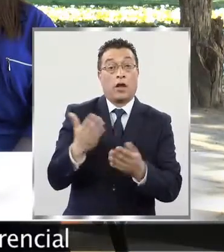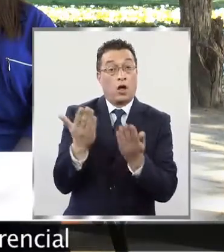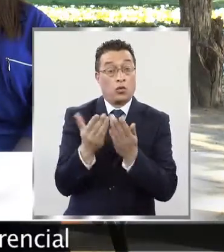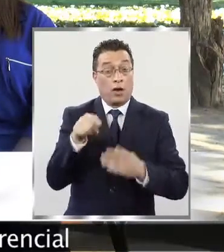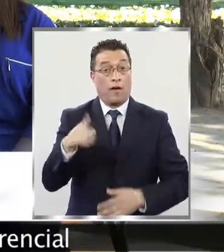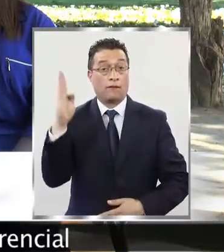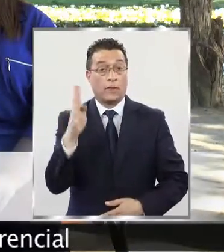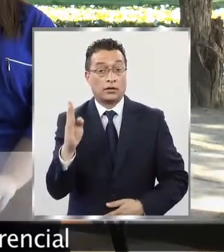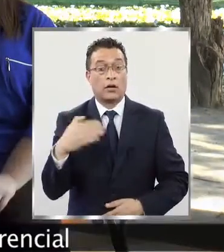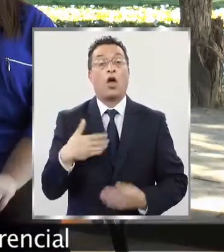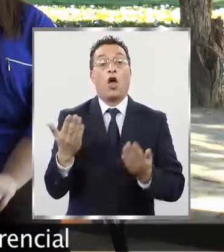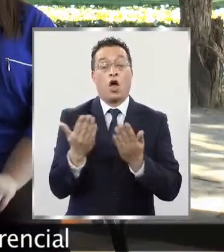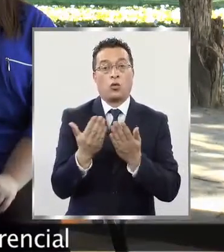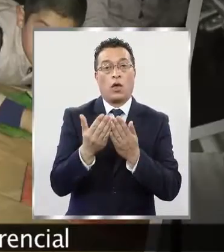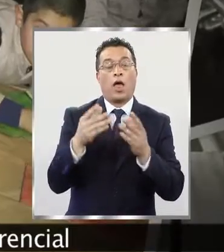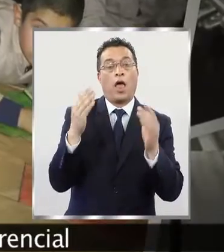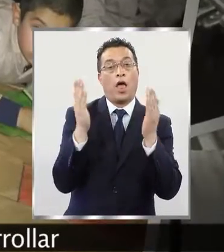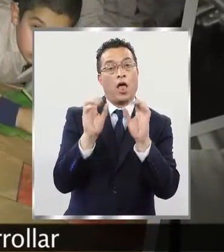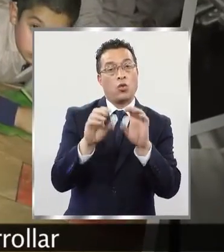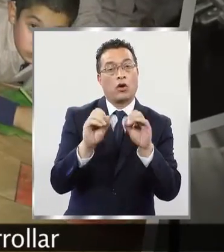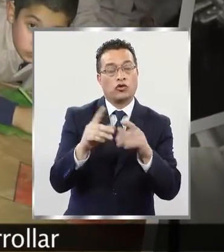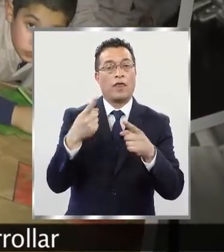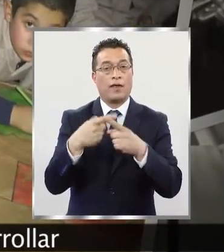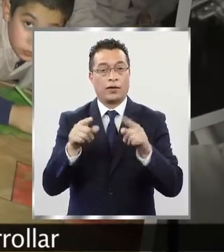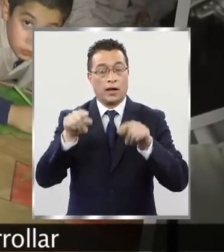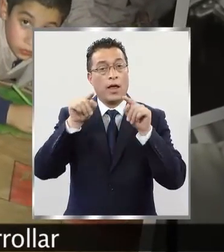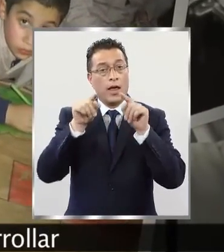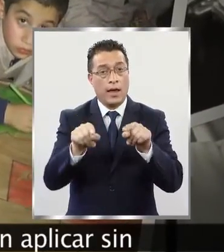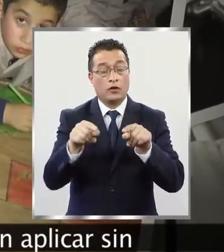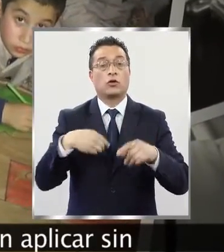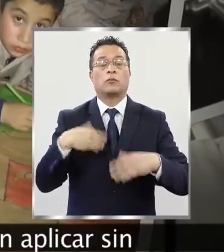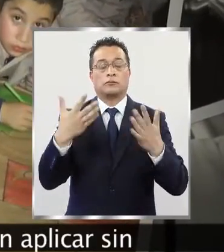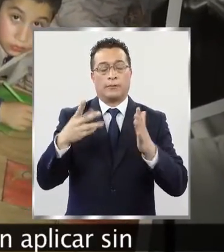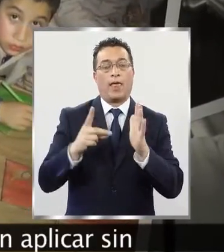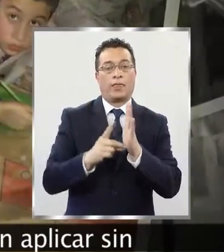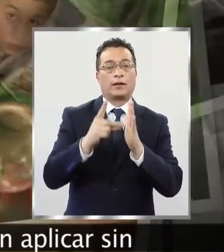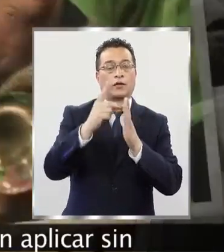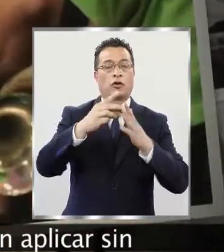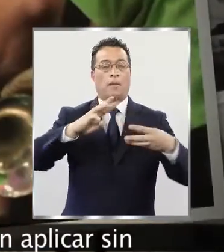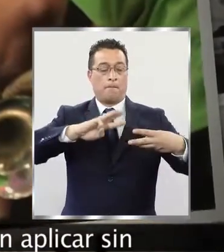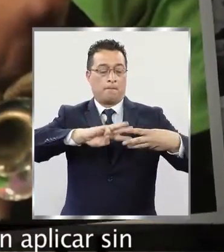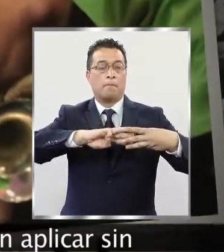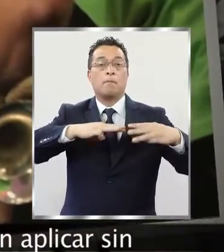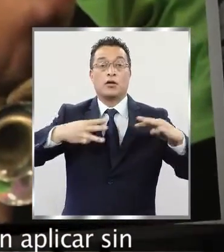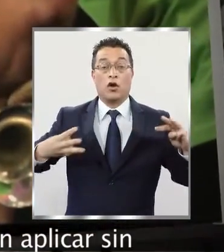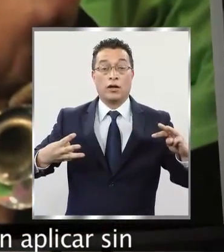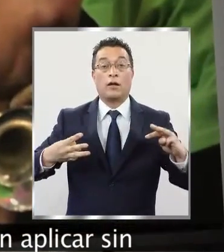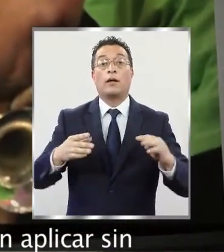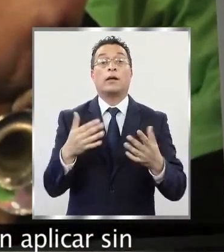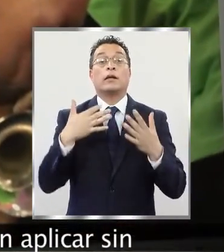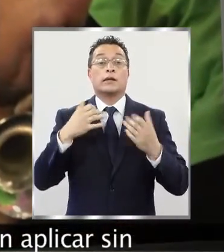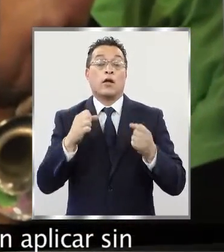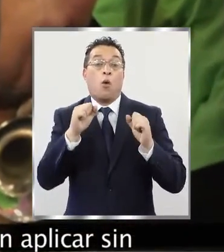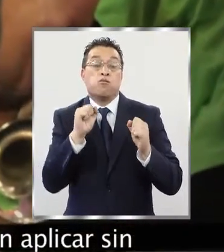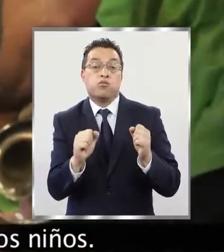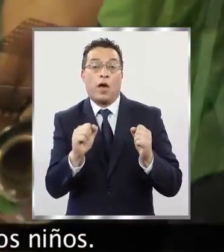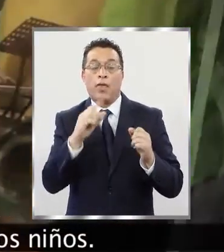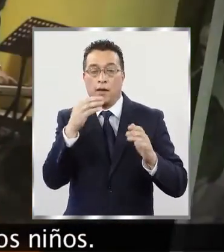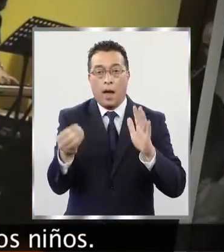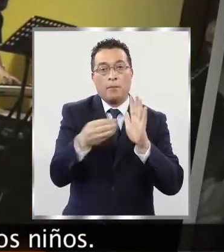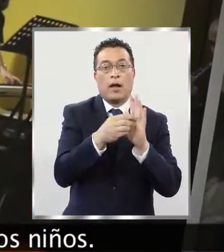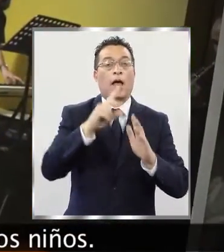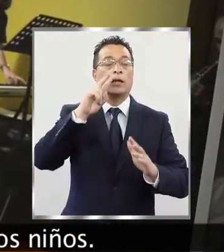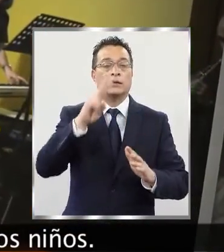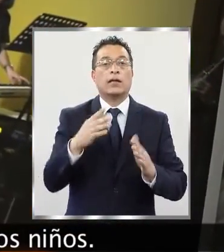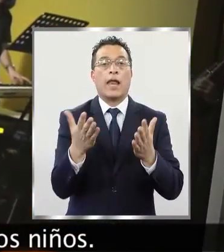básica, estudié educación diferencial y eso me llevó a desarrollar metodologías que se pudieran aplicar sin